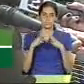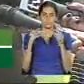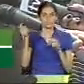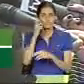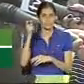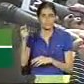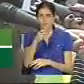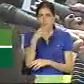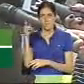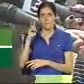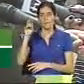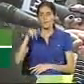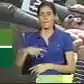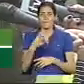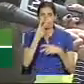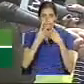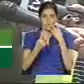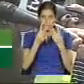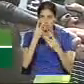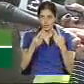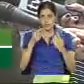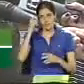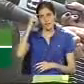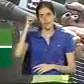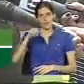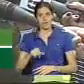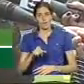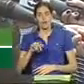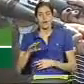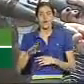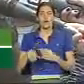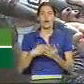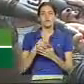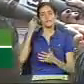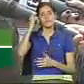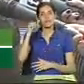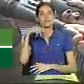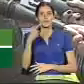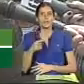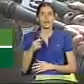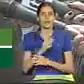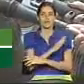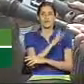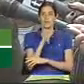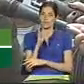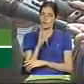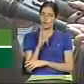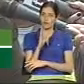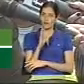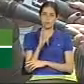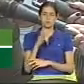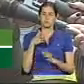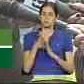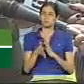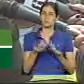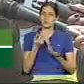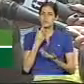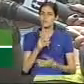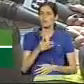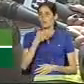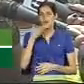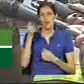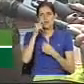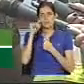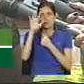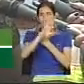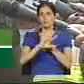pueblo venezolano y a nuestros visitantes en el día de hoy, y estaremos hasta el día de mañana en horas de mediodía para darle la mayor